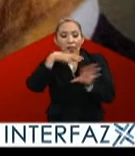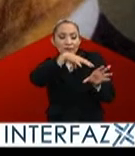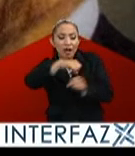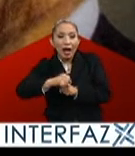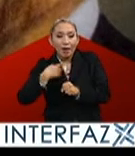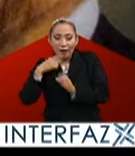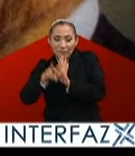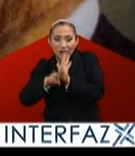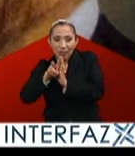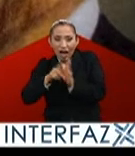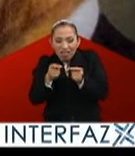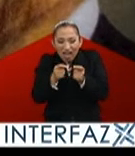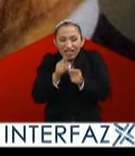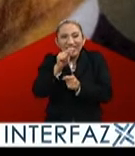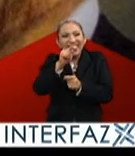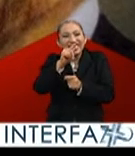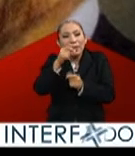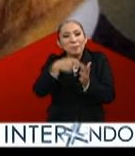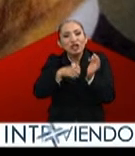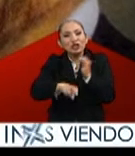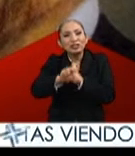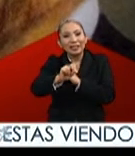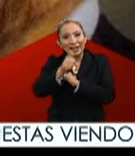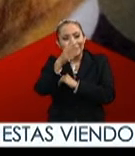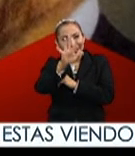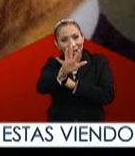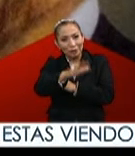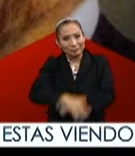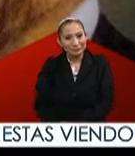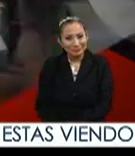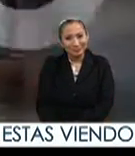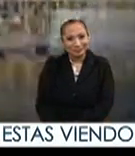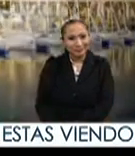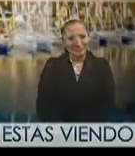por el videojuego Tetris en 1985.